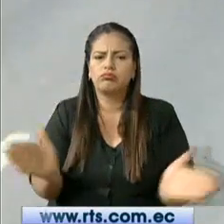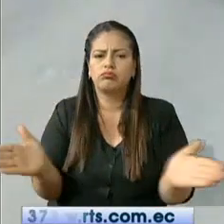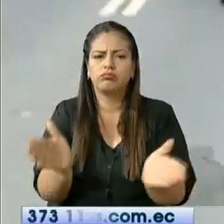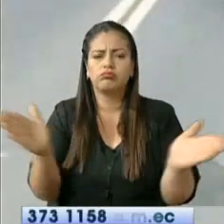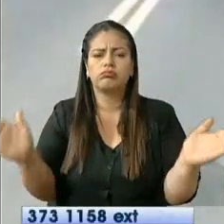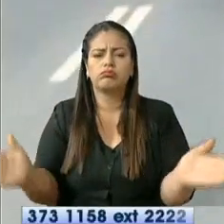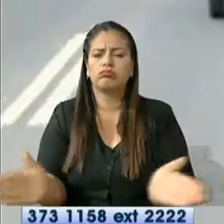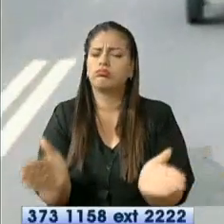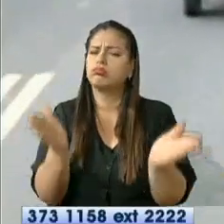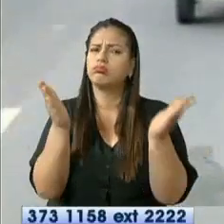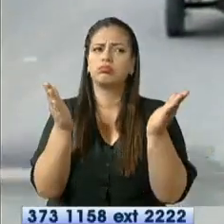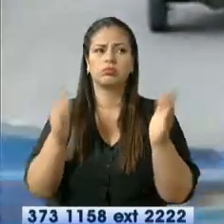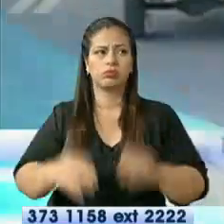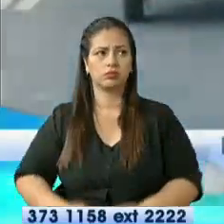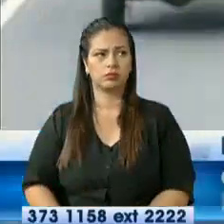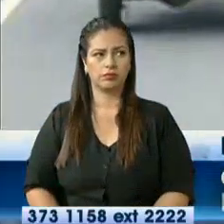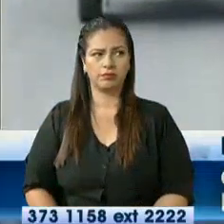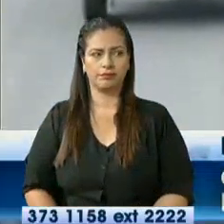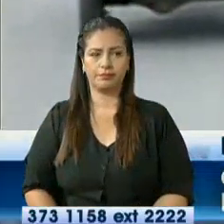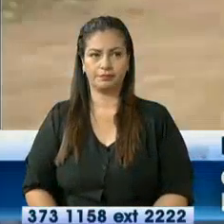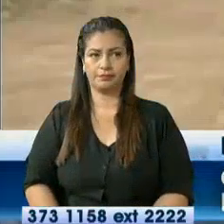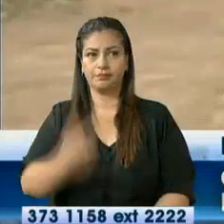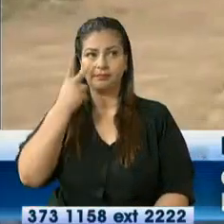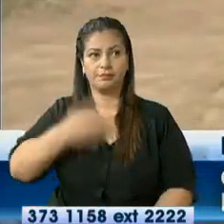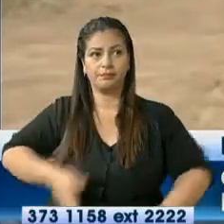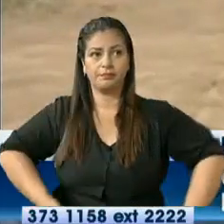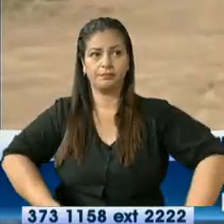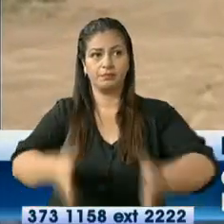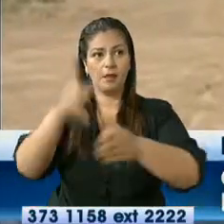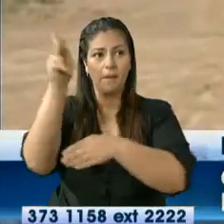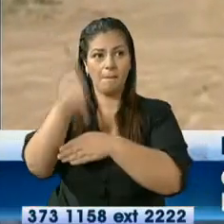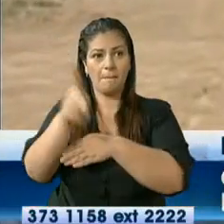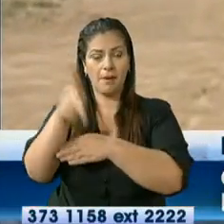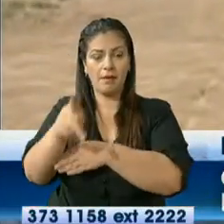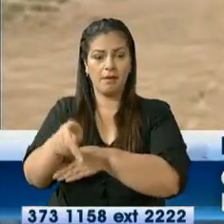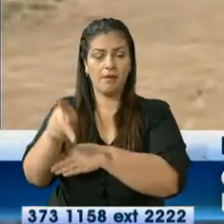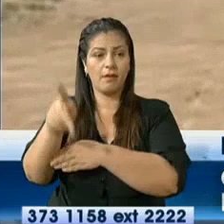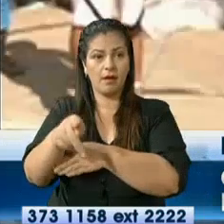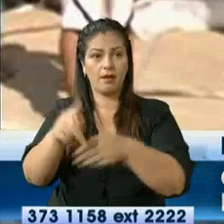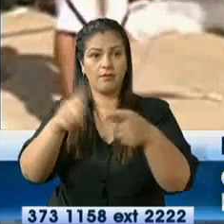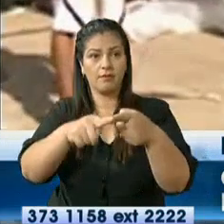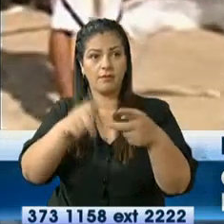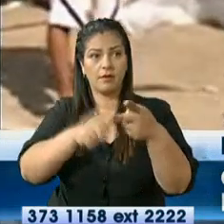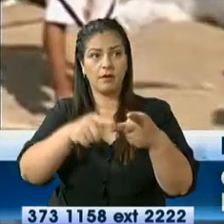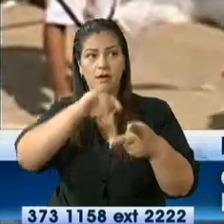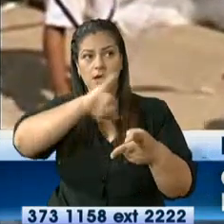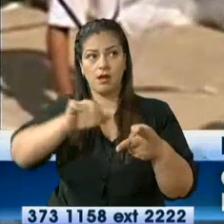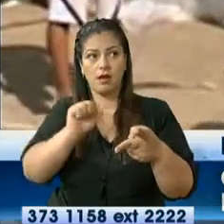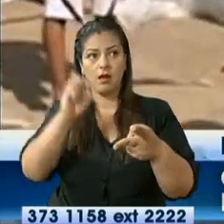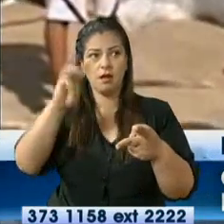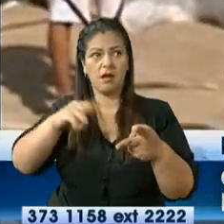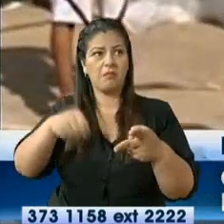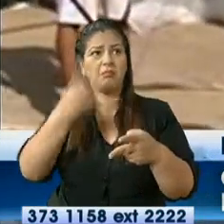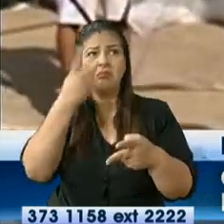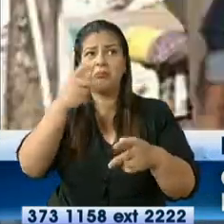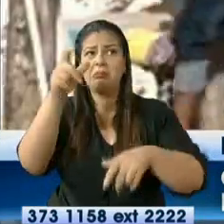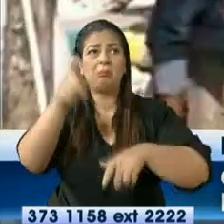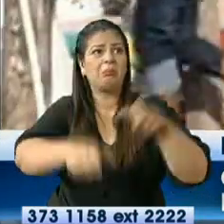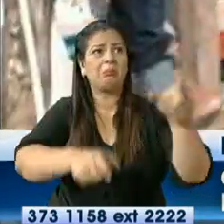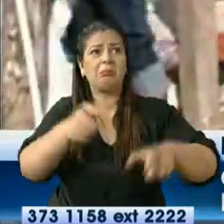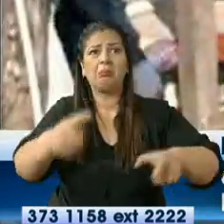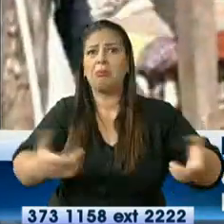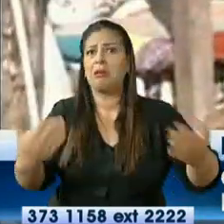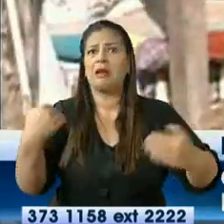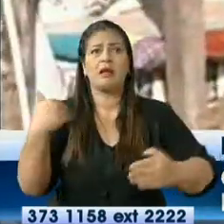En varios puntos de la vía Pedernales Jama, habitantes de las comunidades costeras que se quedaron sin un techo donde vivir, levantaron